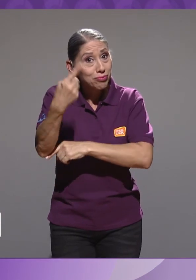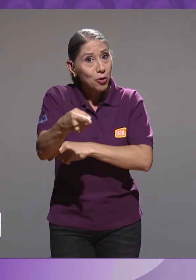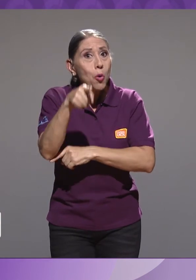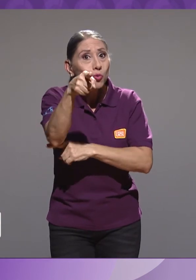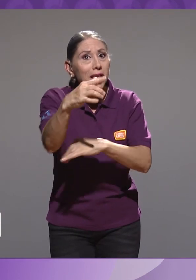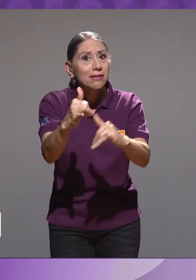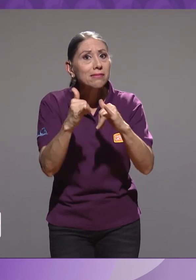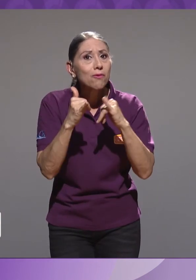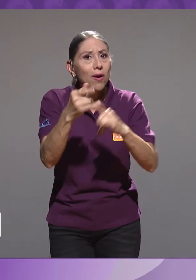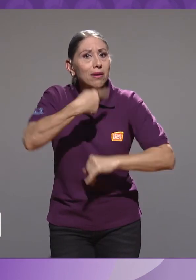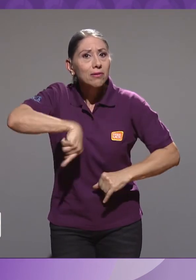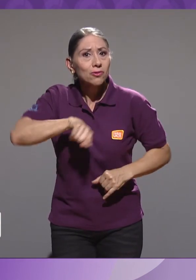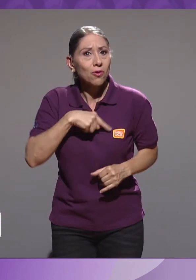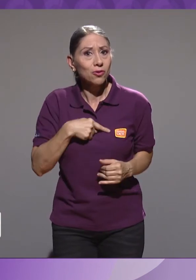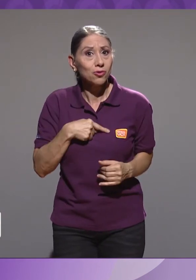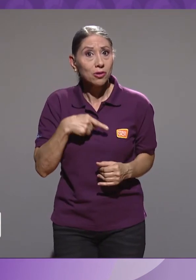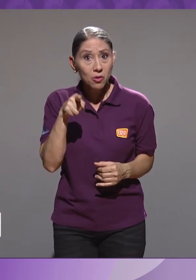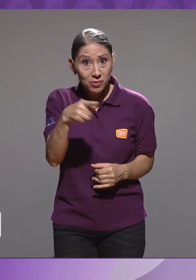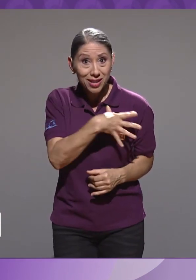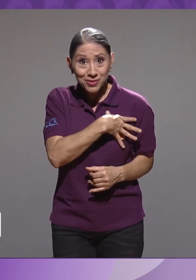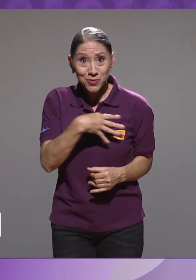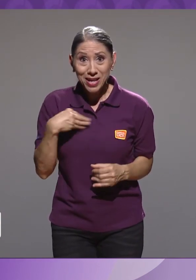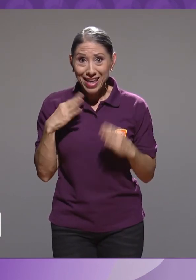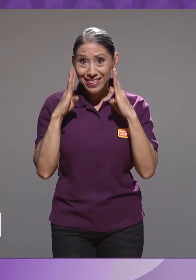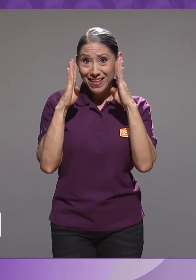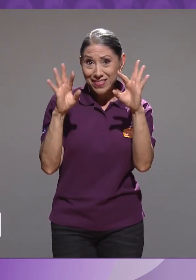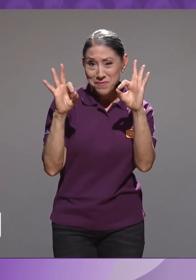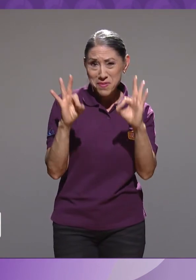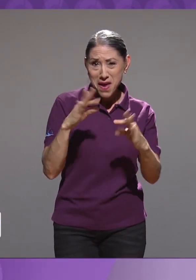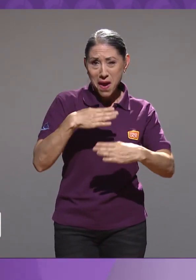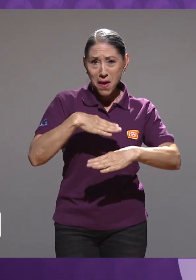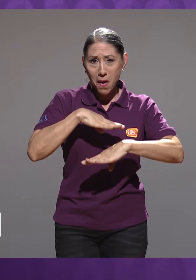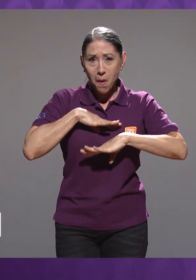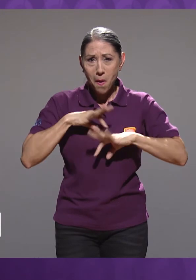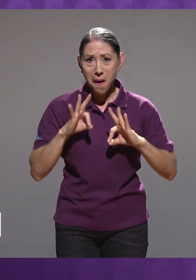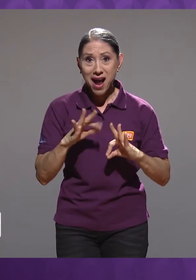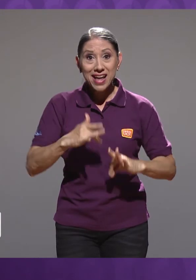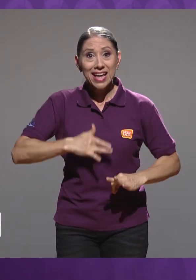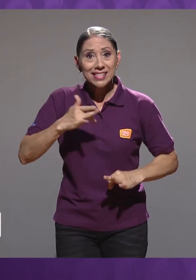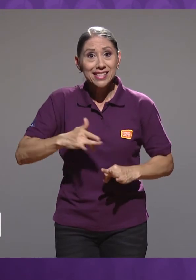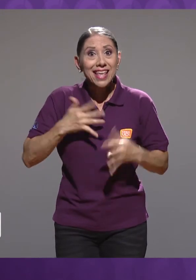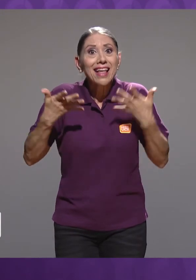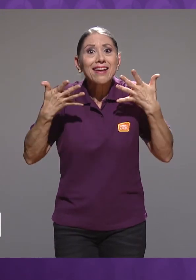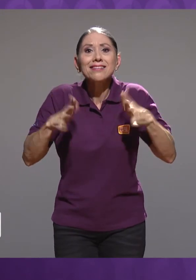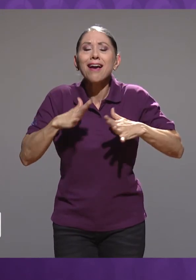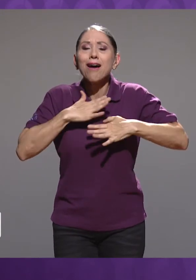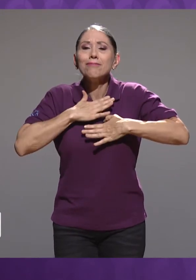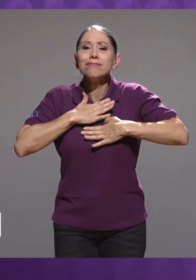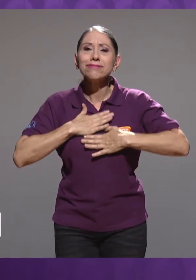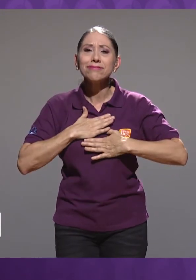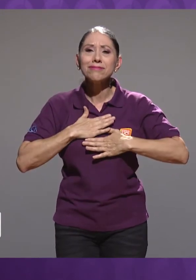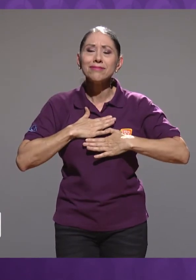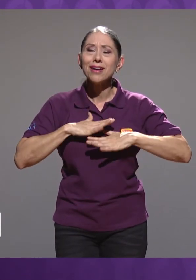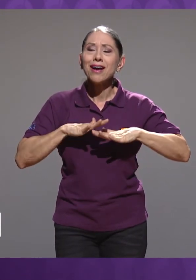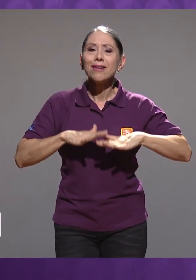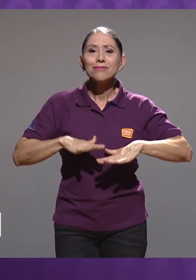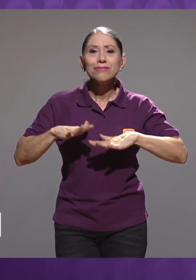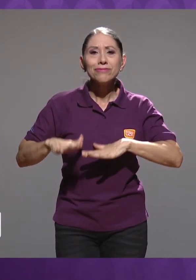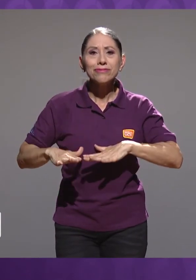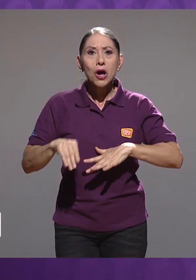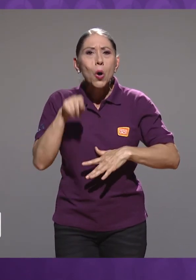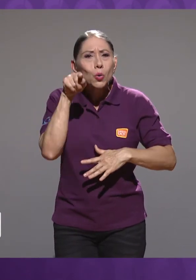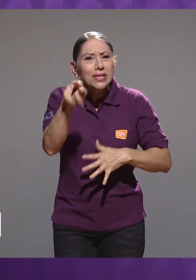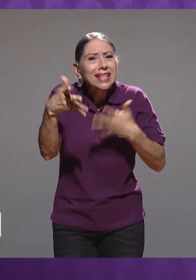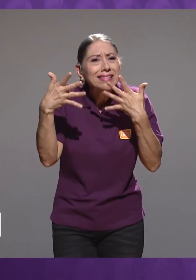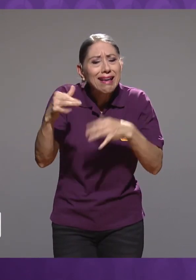les gustaría tener buen trato, que se sientan que ya deben descansar,